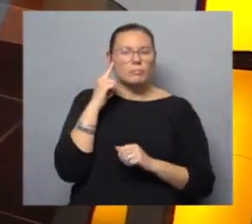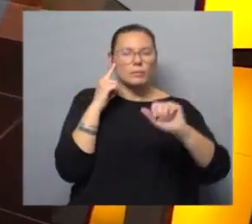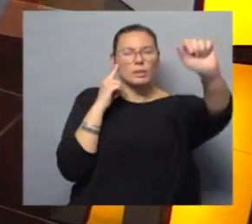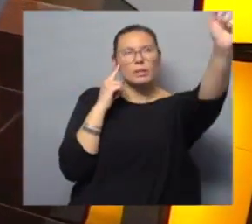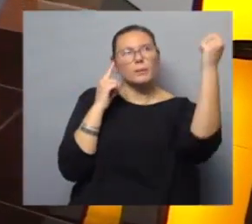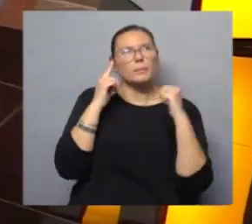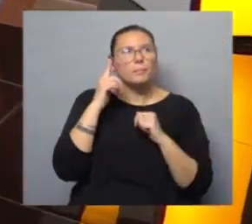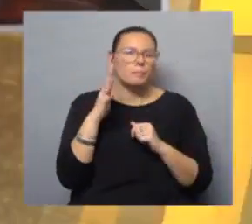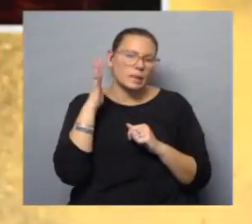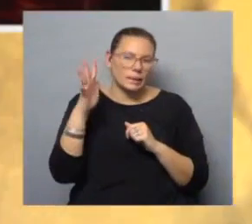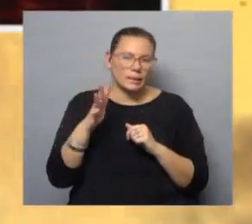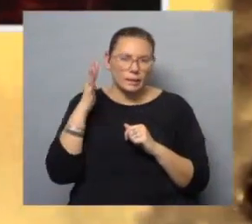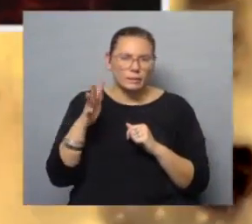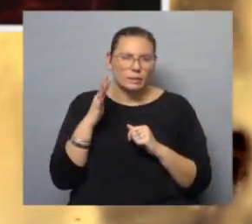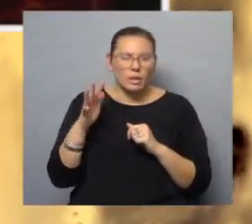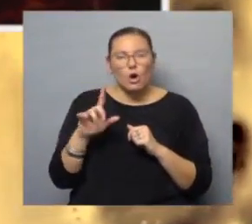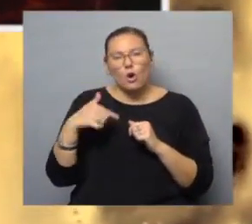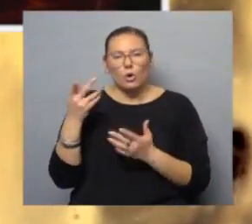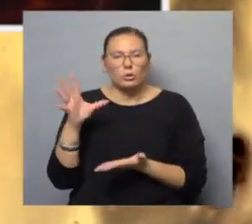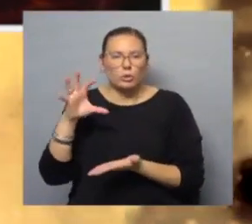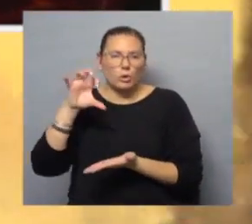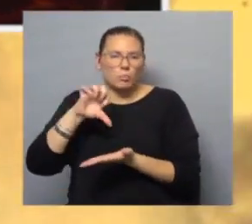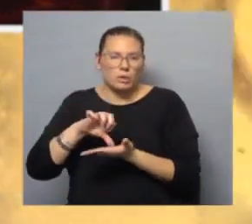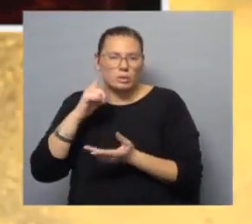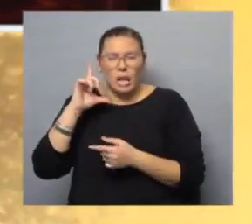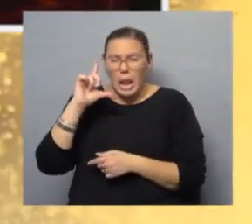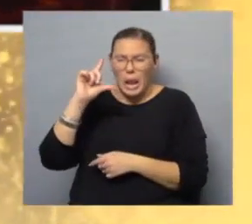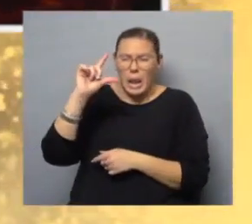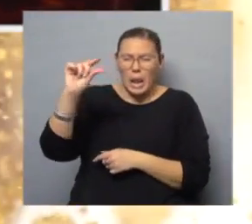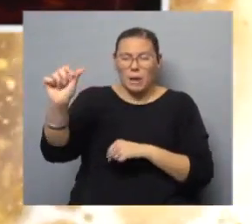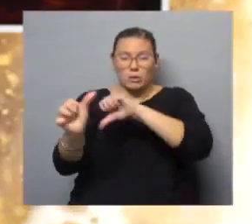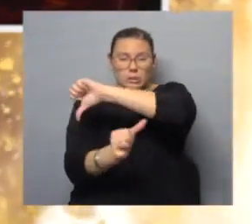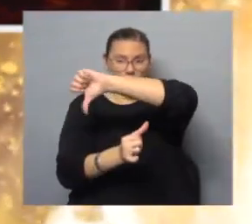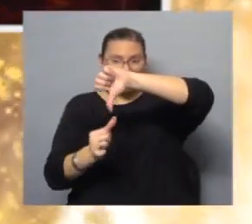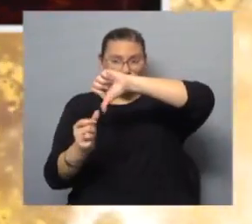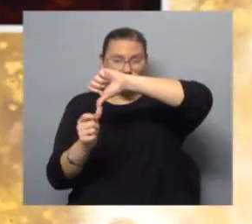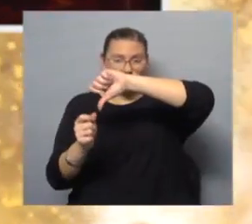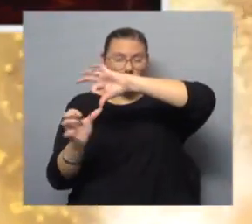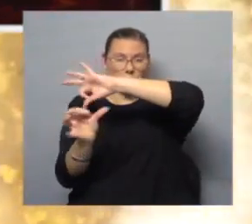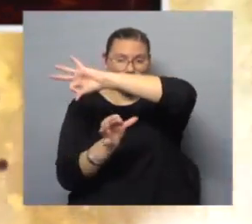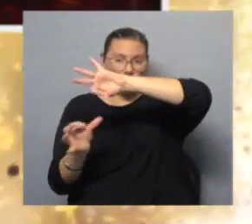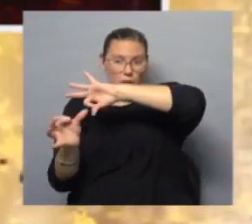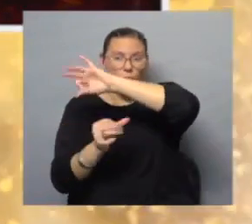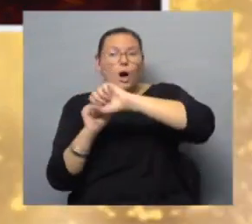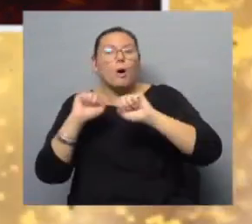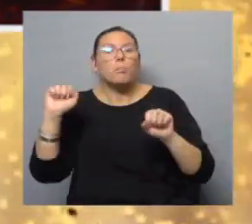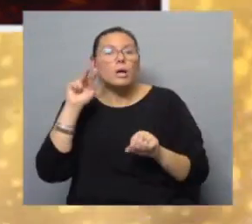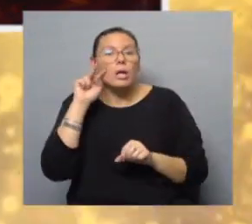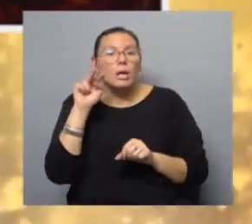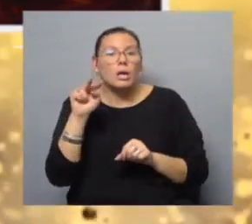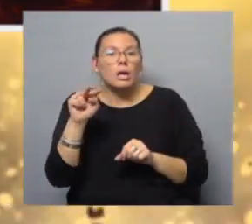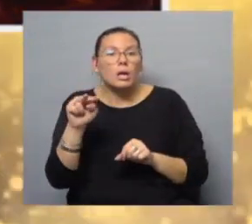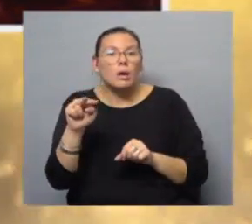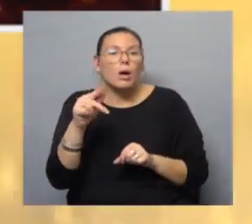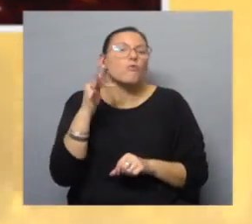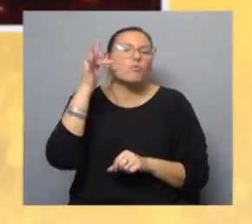Imaginen que uno es un extraterrestre y se va muy lejos del sistema solar y es capaz de mirar muy